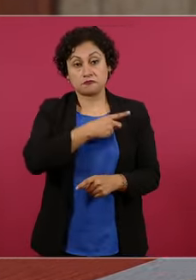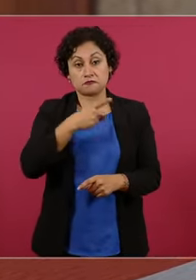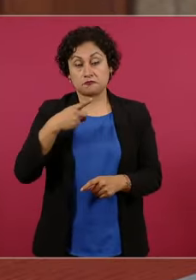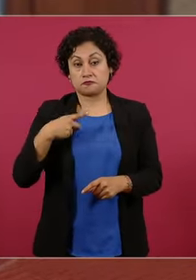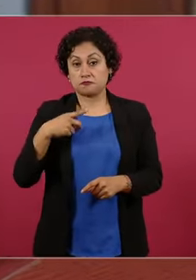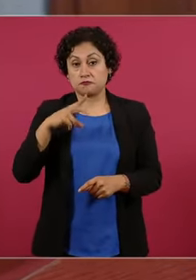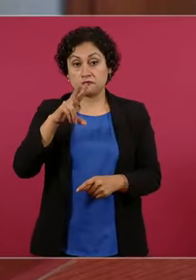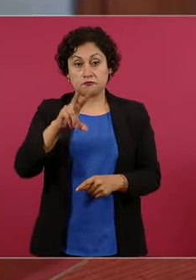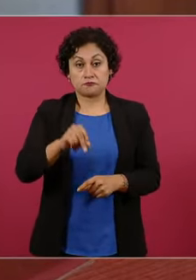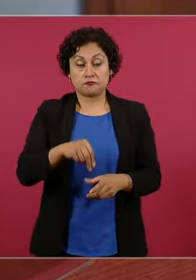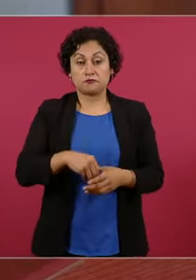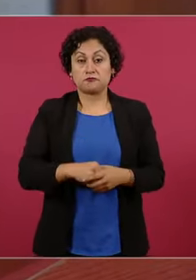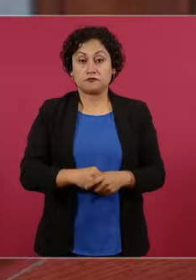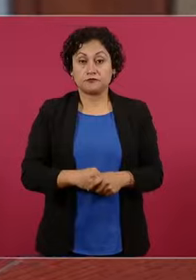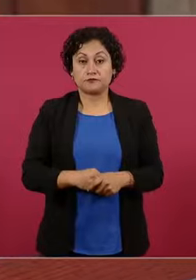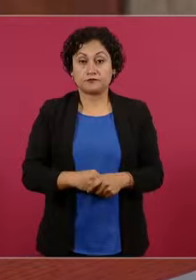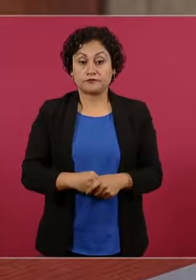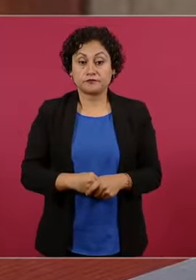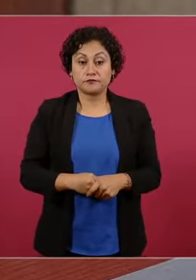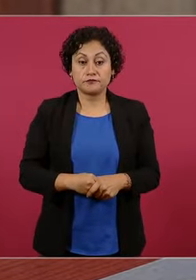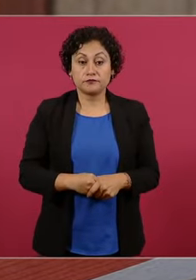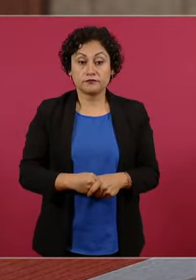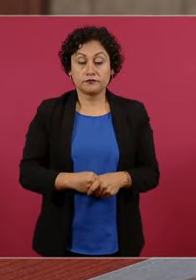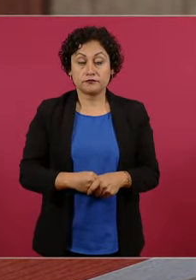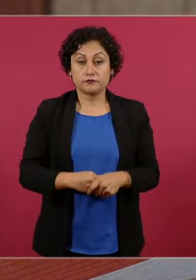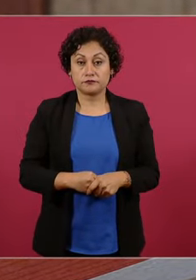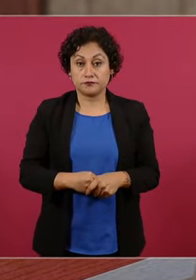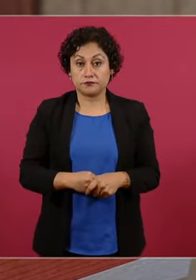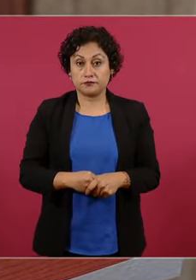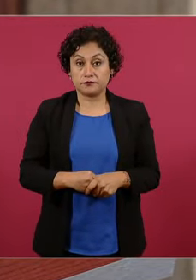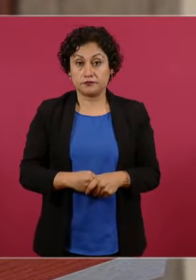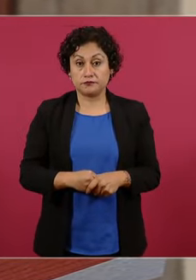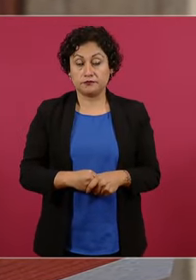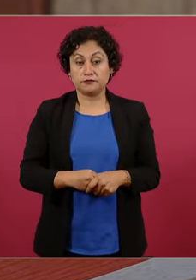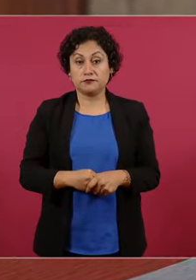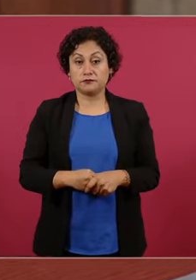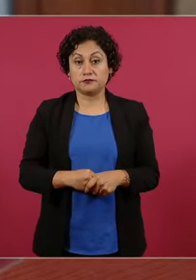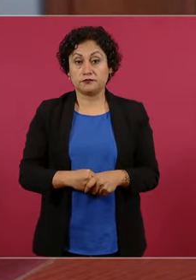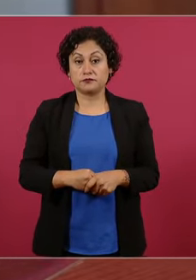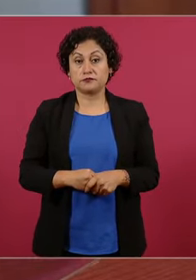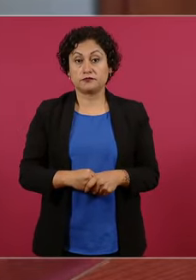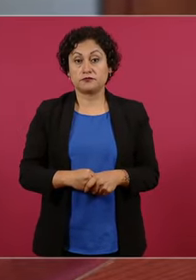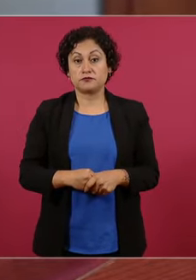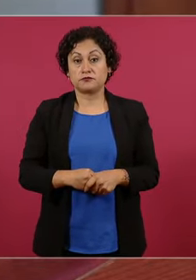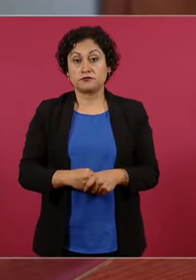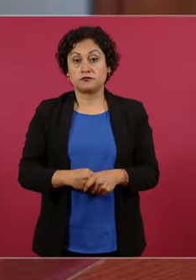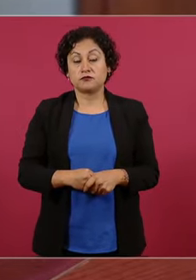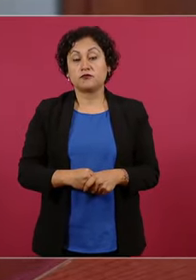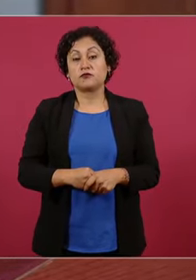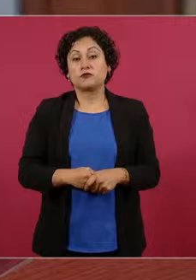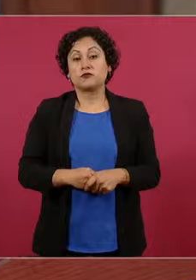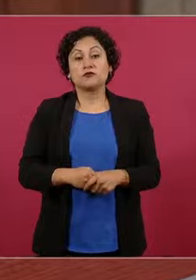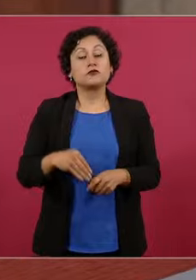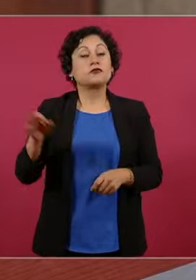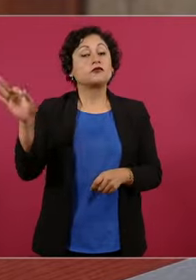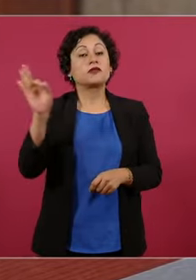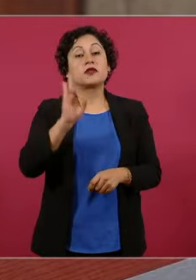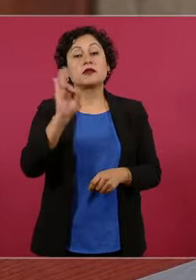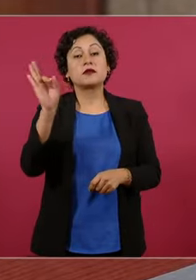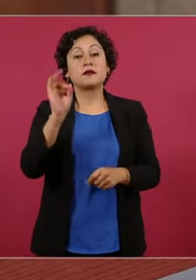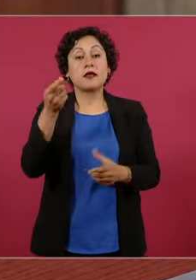Al buscar la mayoría de la Cámara de Diputados y controlar el presupuesto.